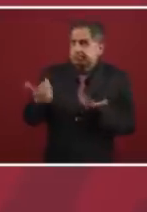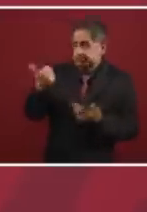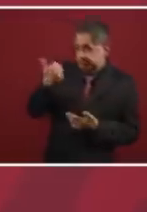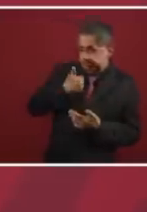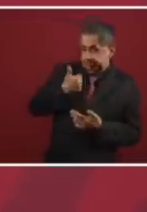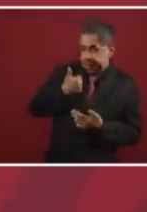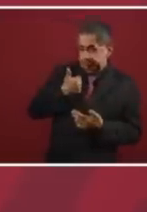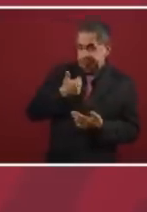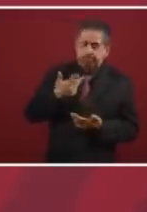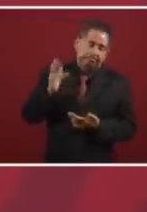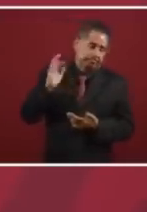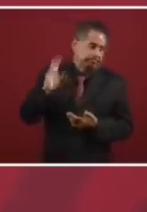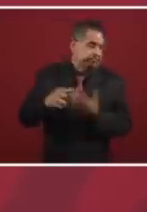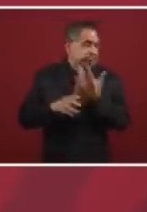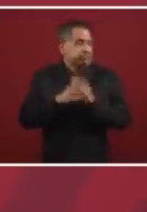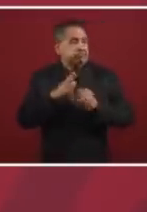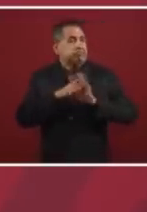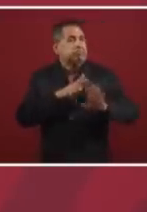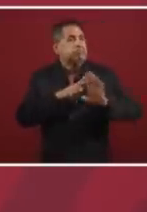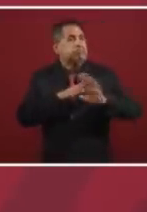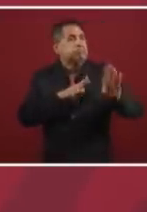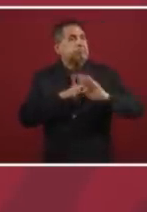del otro lado de la frontera